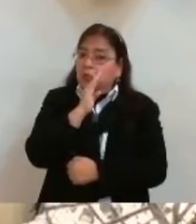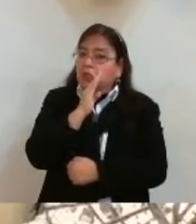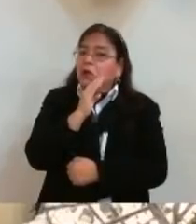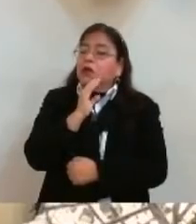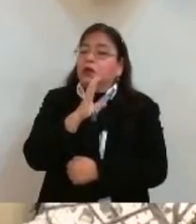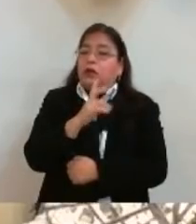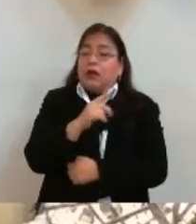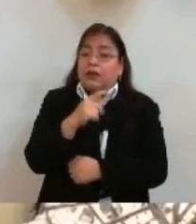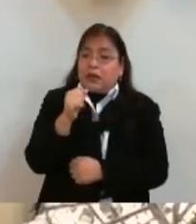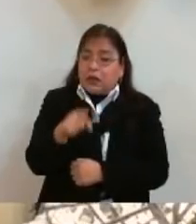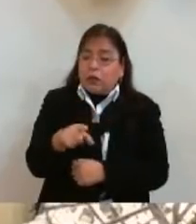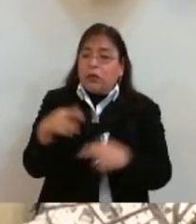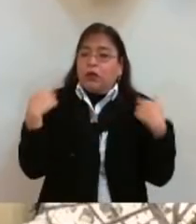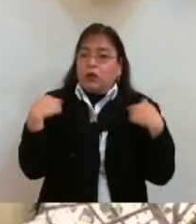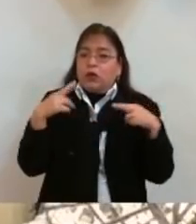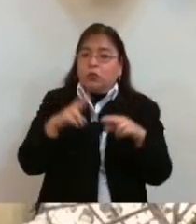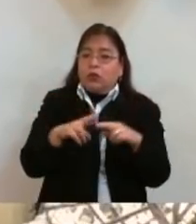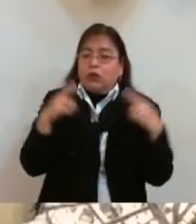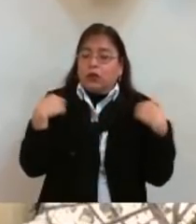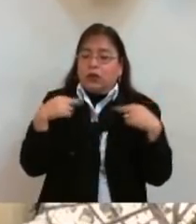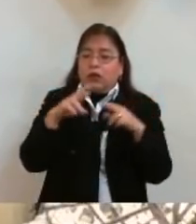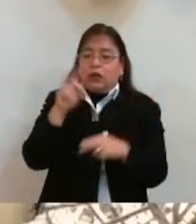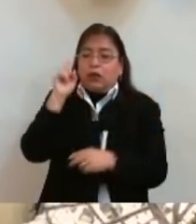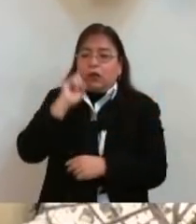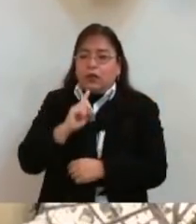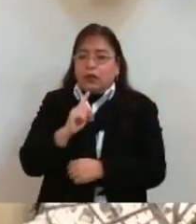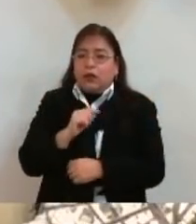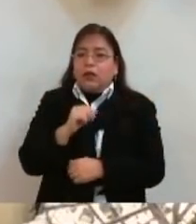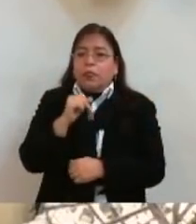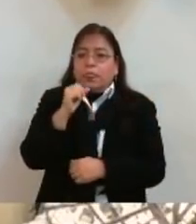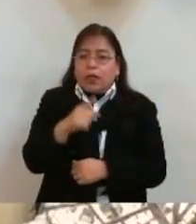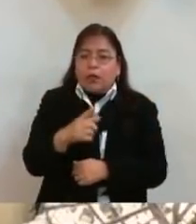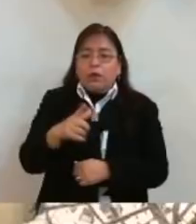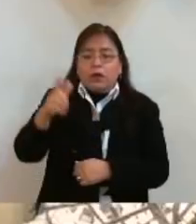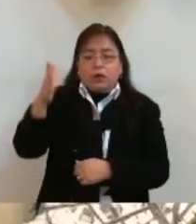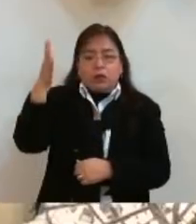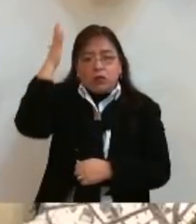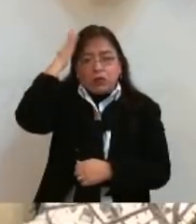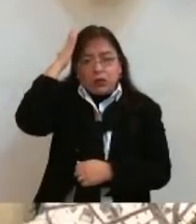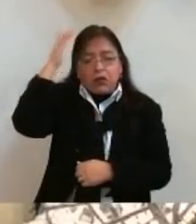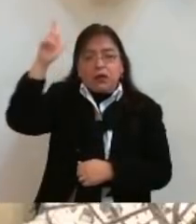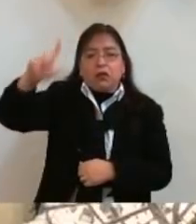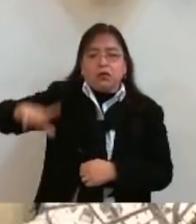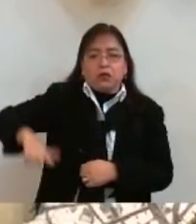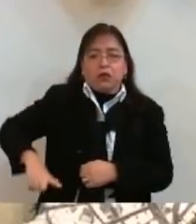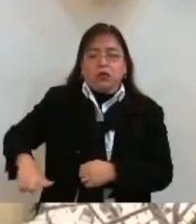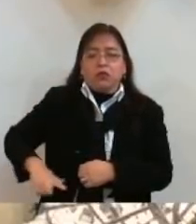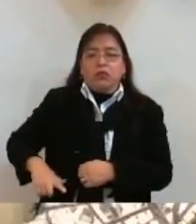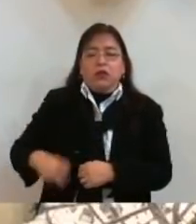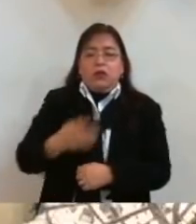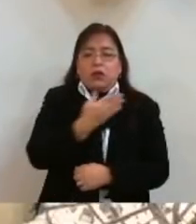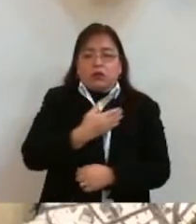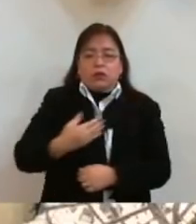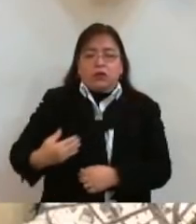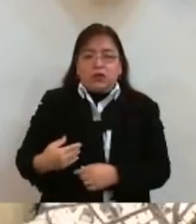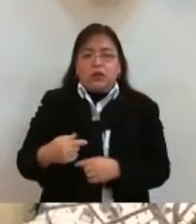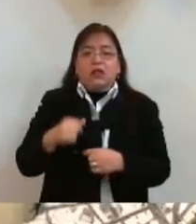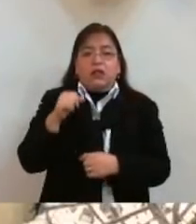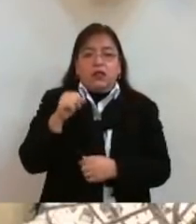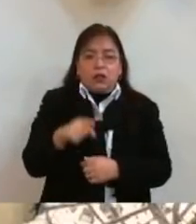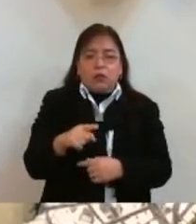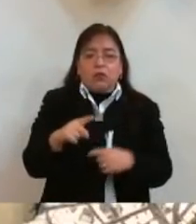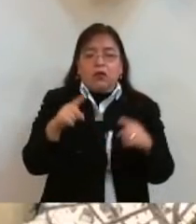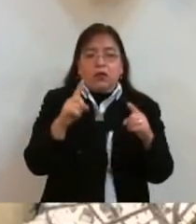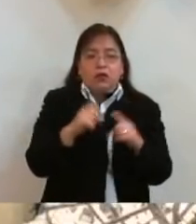los maestros, las maestras, los gobernantes, la iglesia.